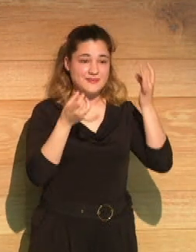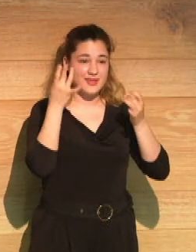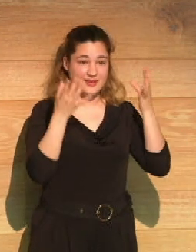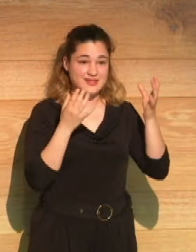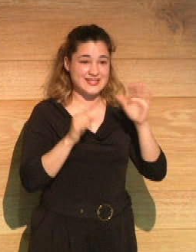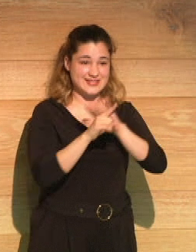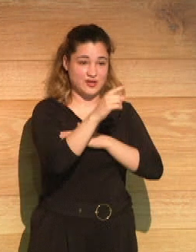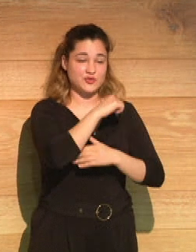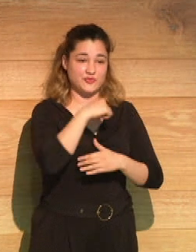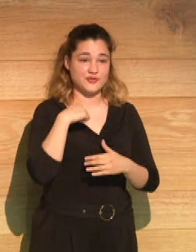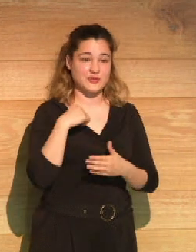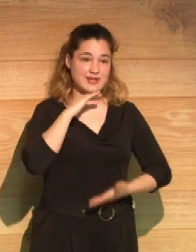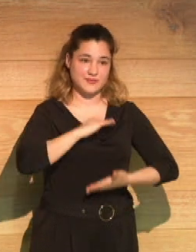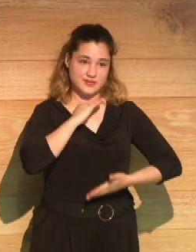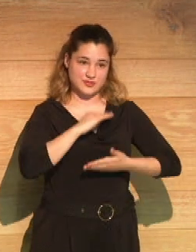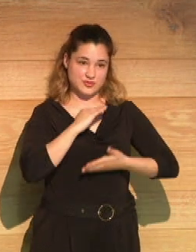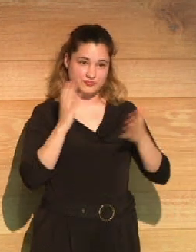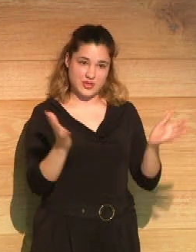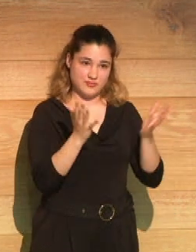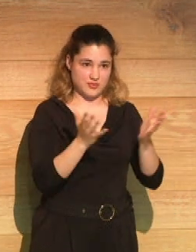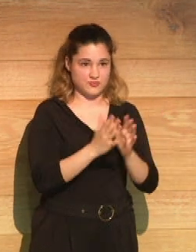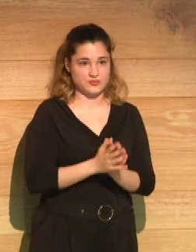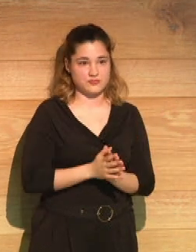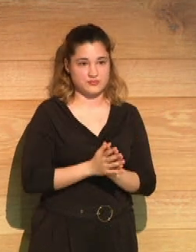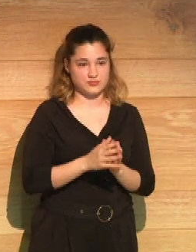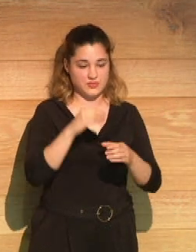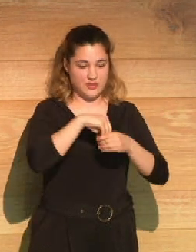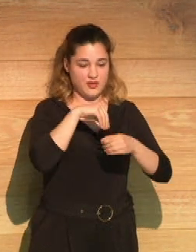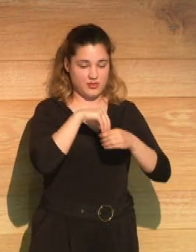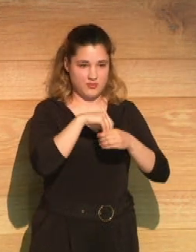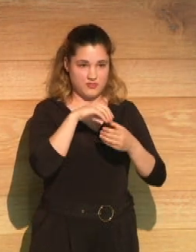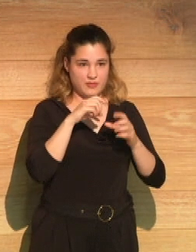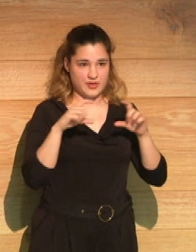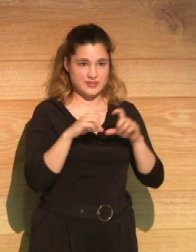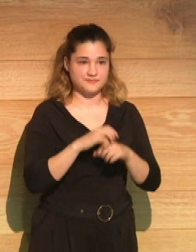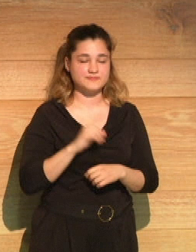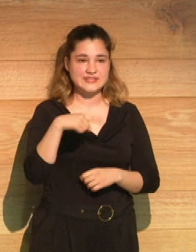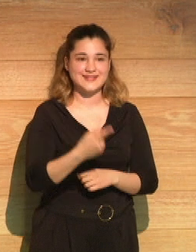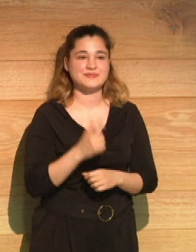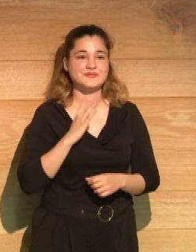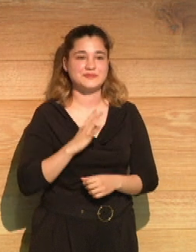desarrollo profesional y capacitación entre nuestros miembros. La siguiente, por favor.